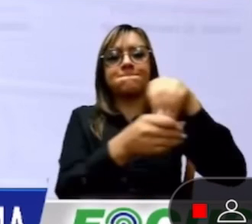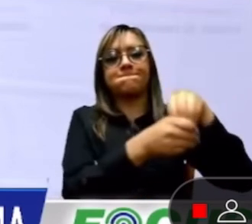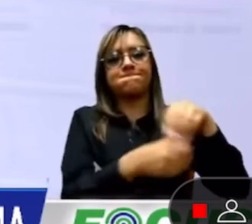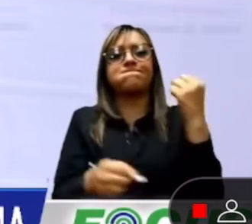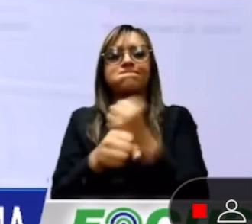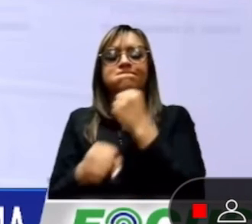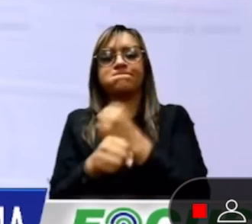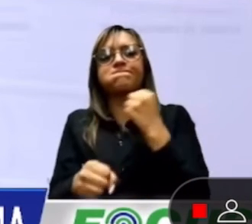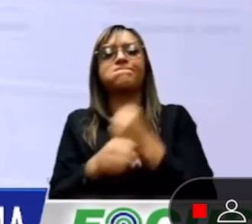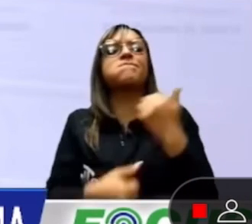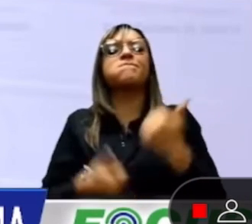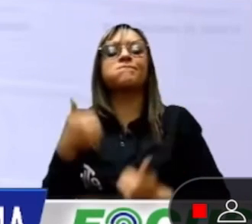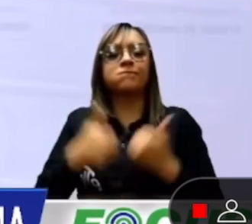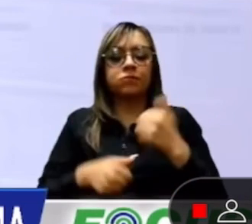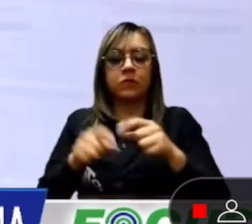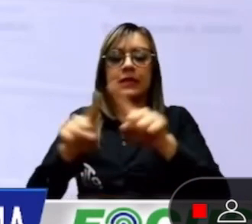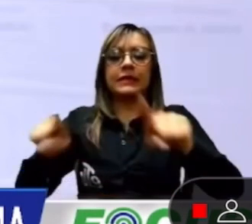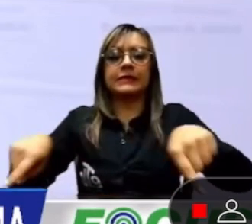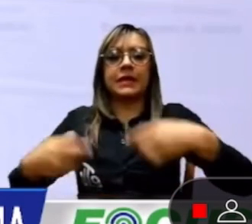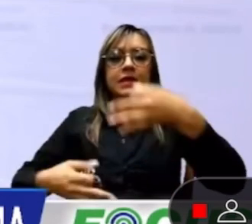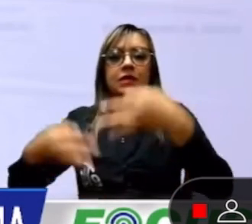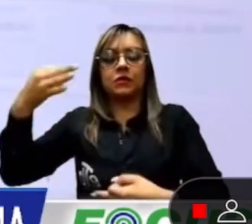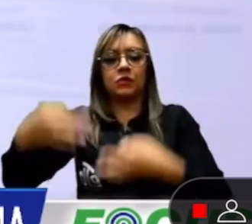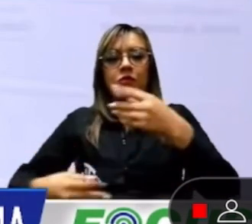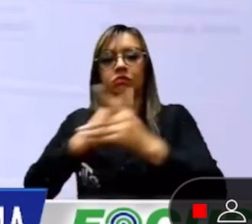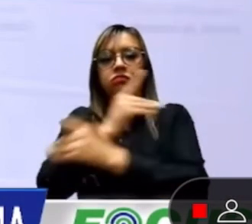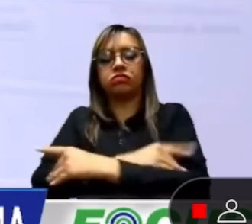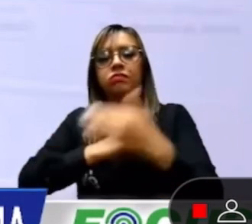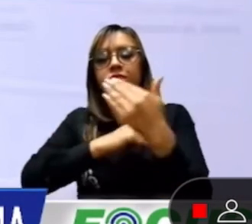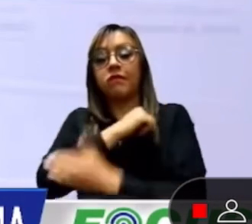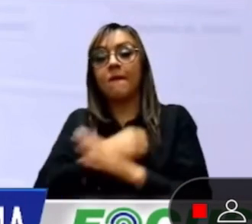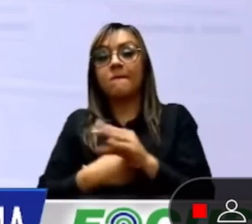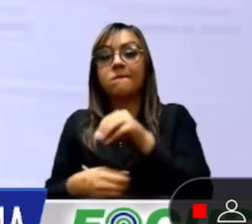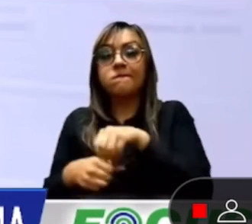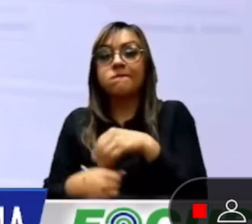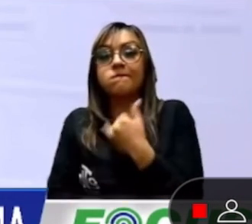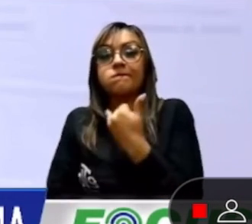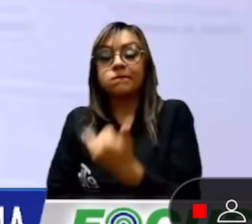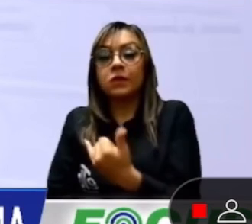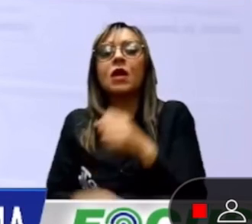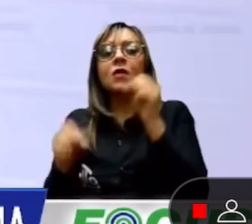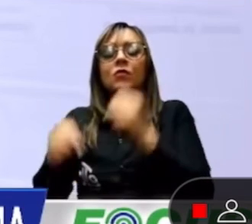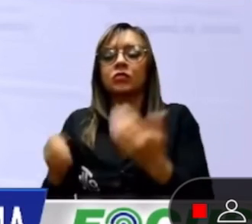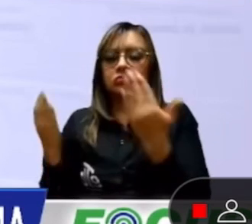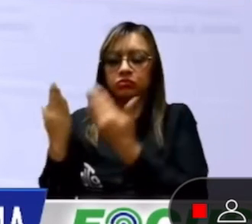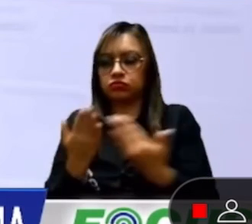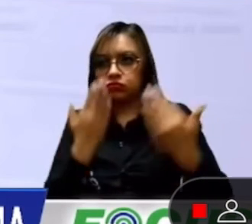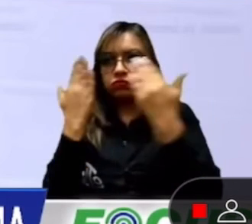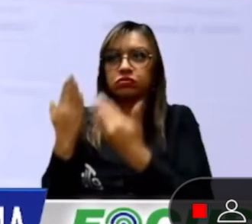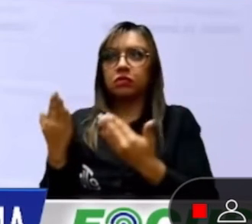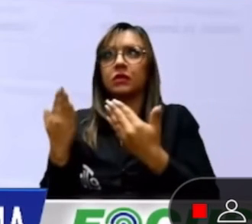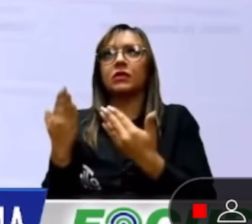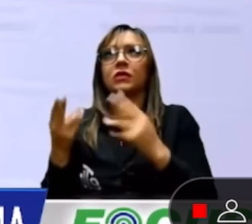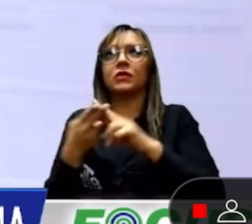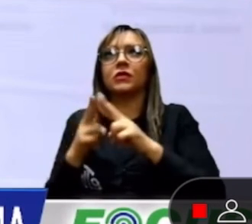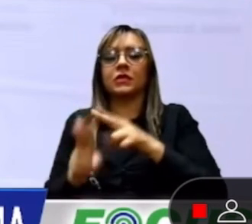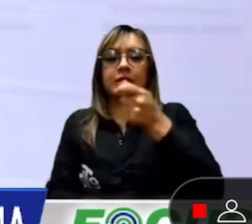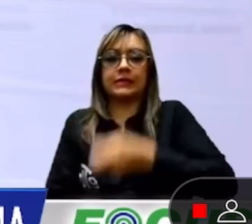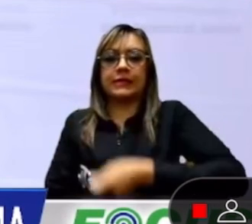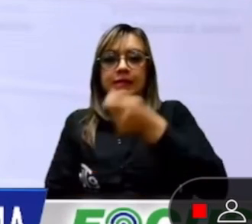cargos entre ellos la sala jurisdiccional disciplinaria donde tuve la oportunidad de estudiar el